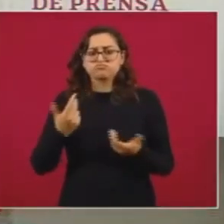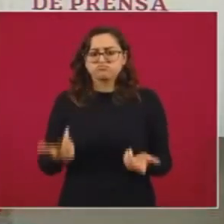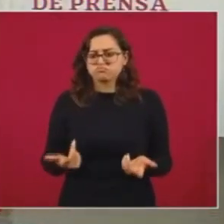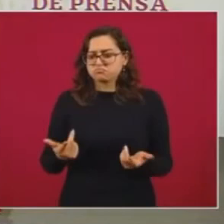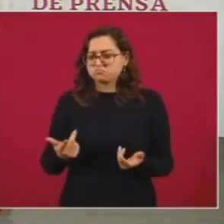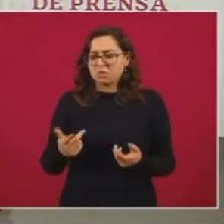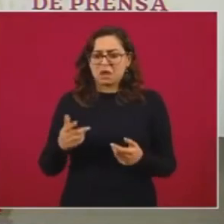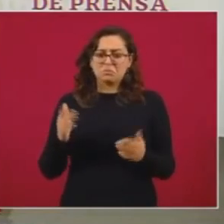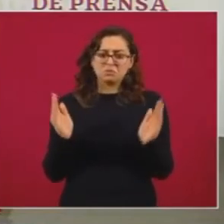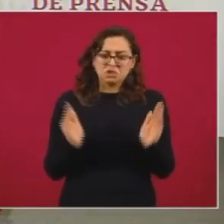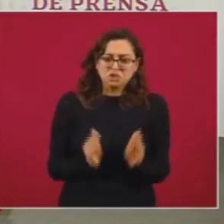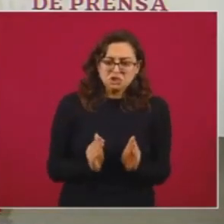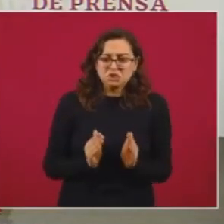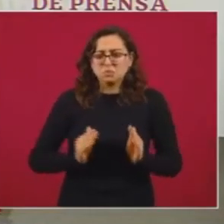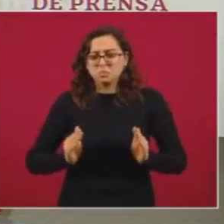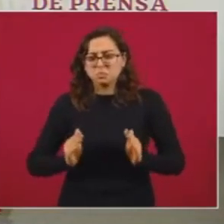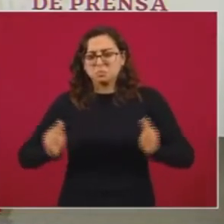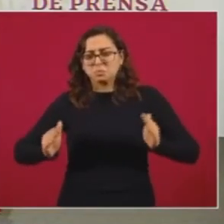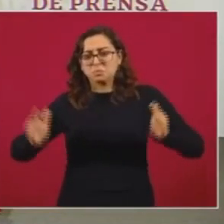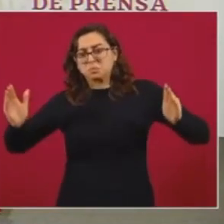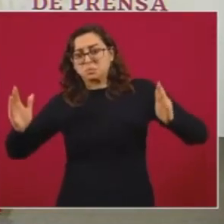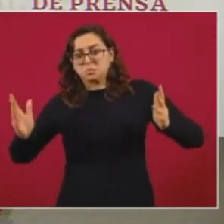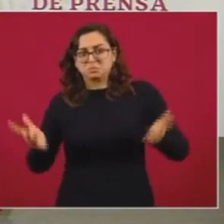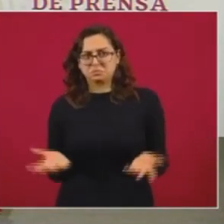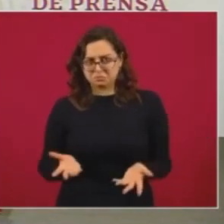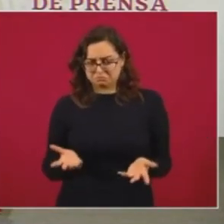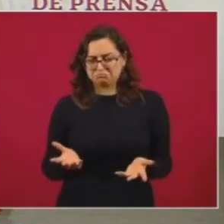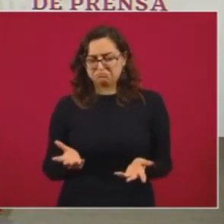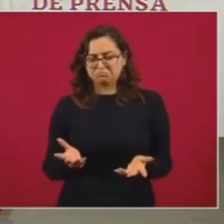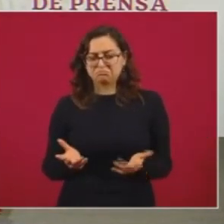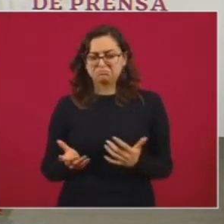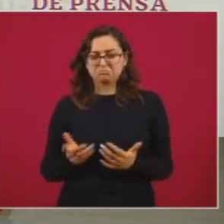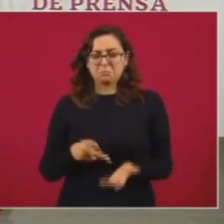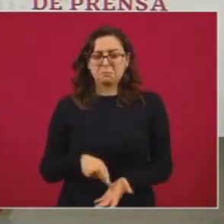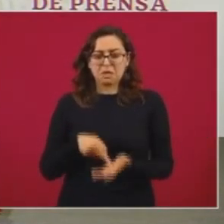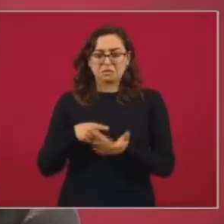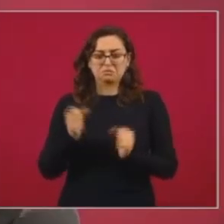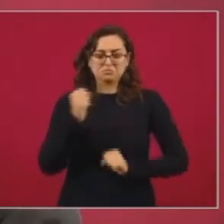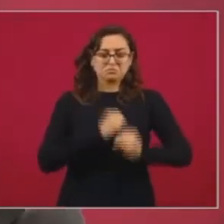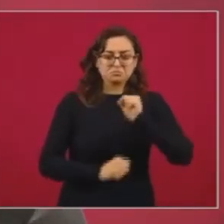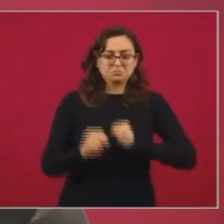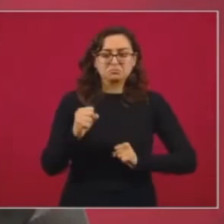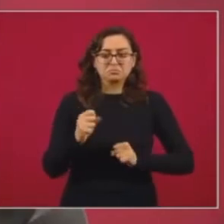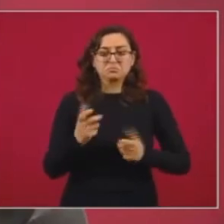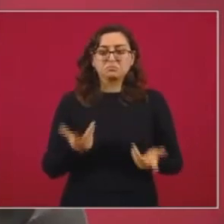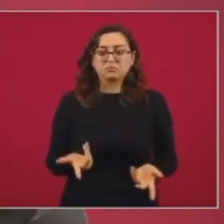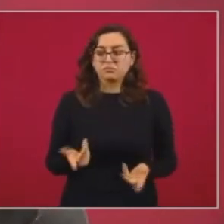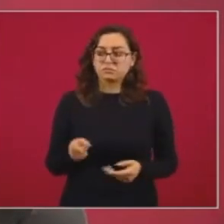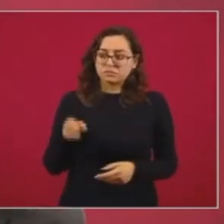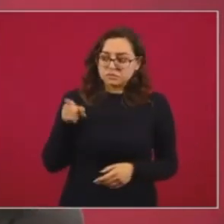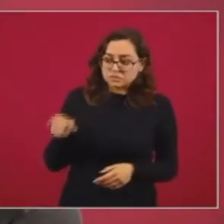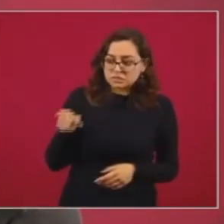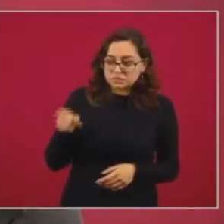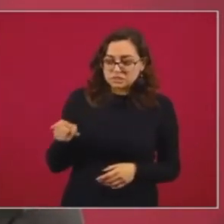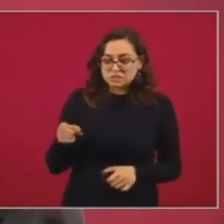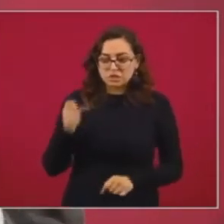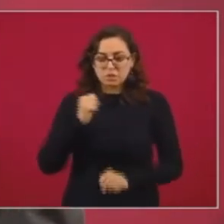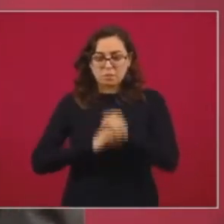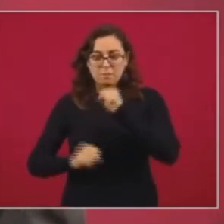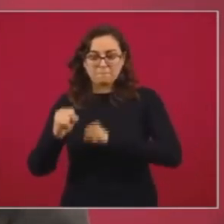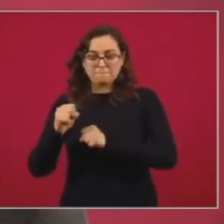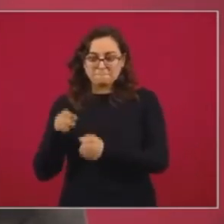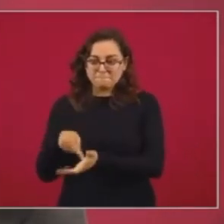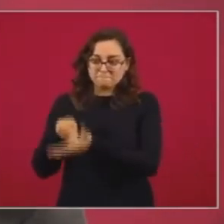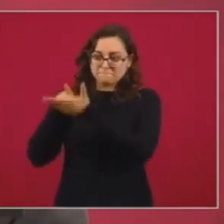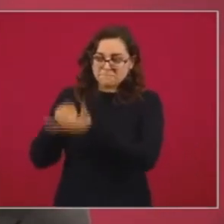welter, semicompleto, completo. Y entonces pueden querer que un boxeador de mayor peso pelee